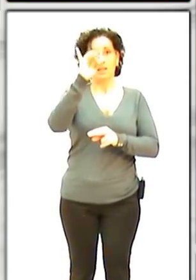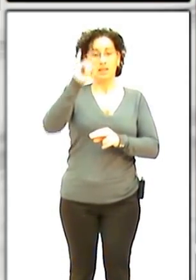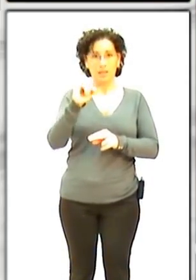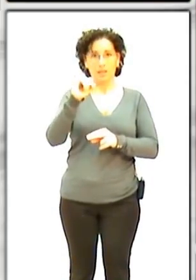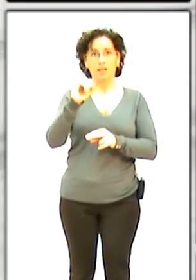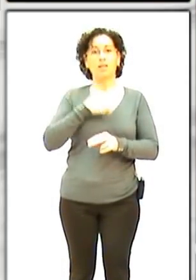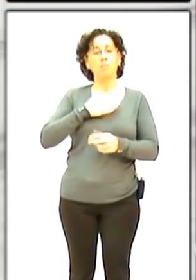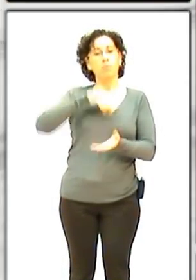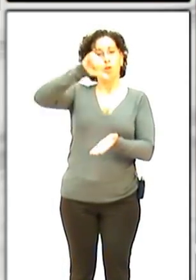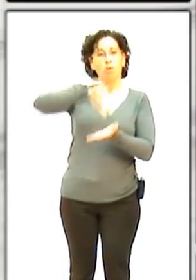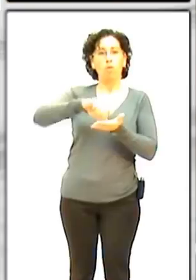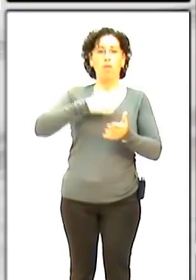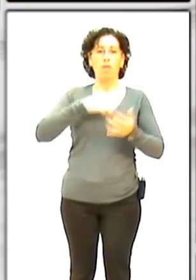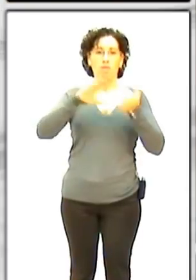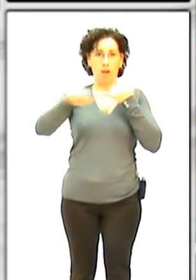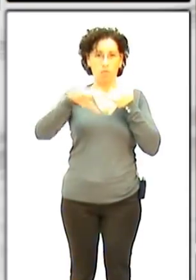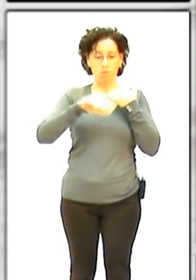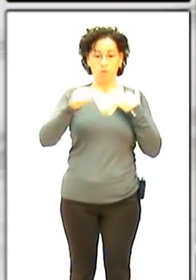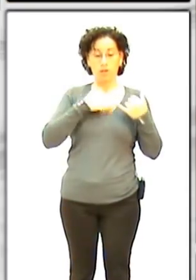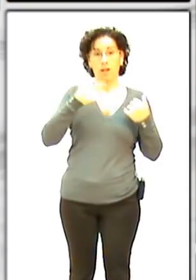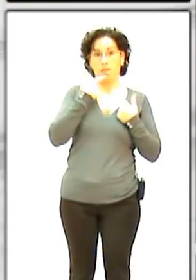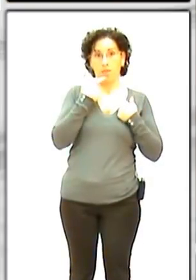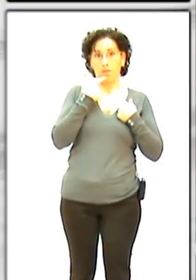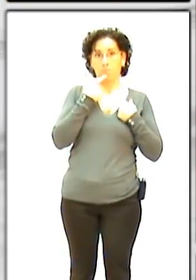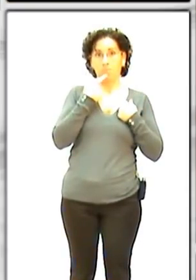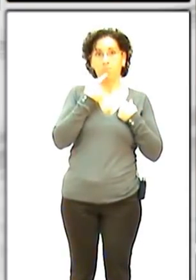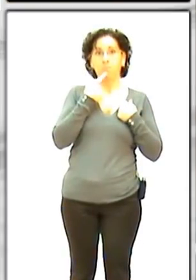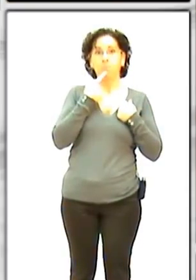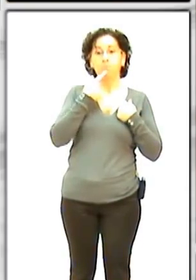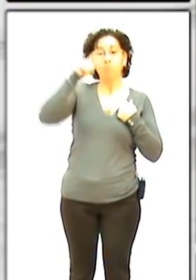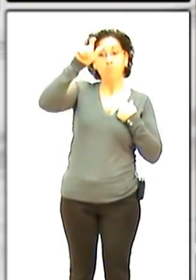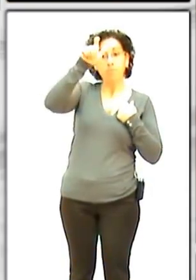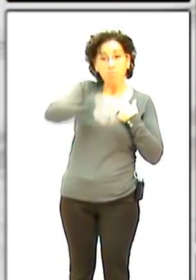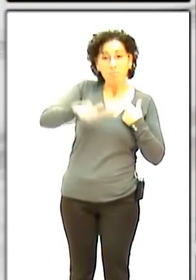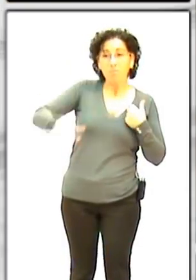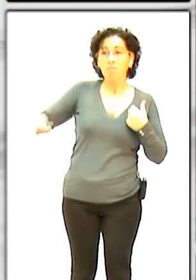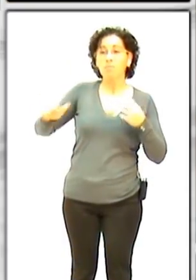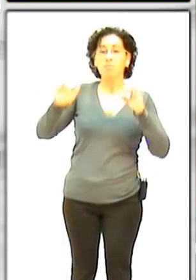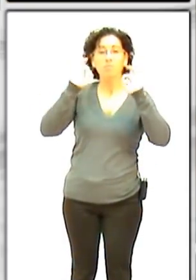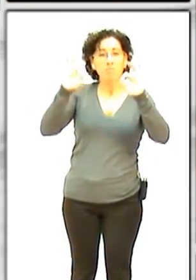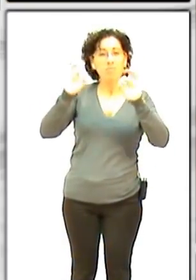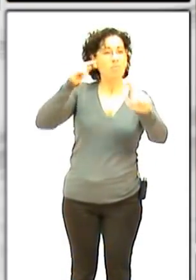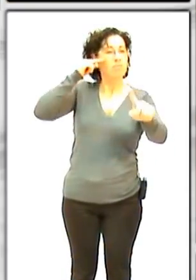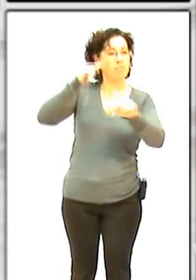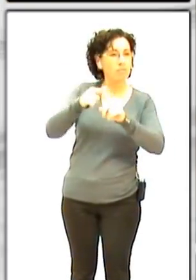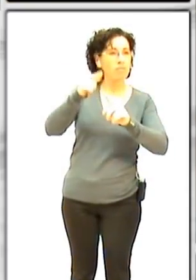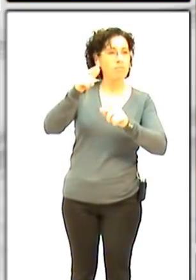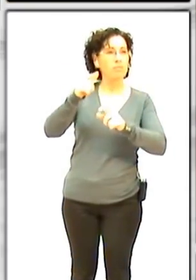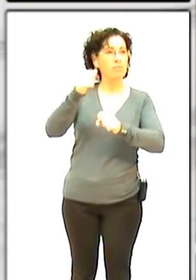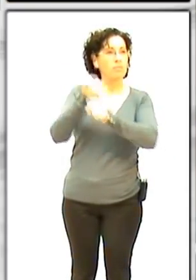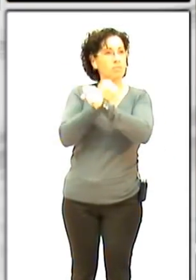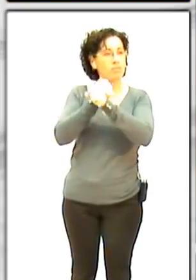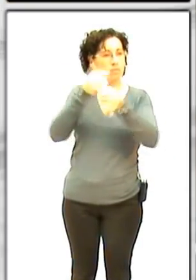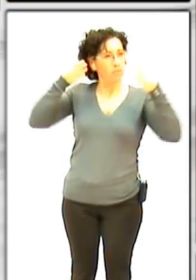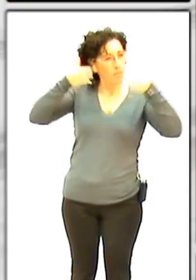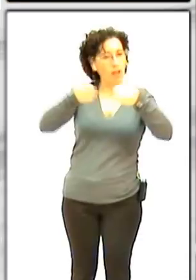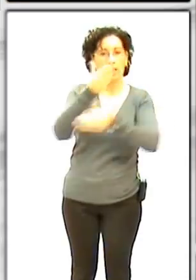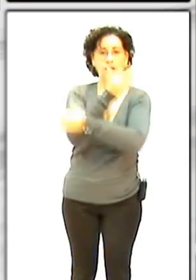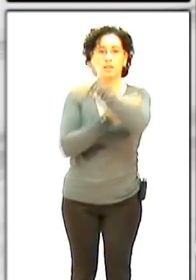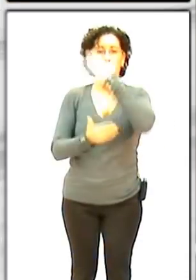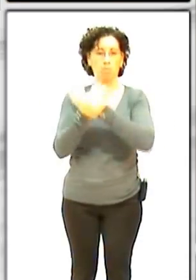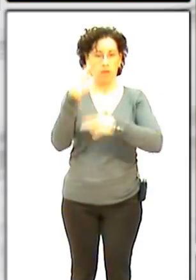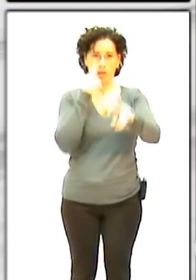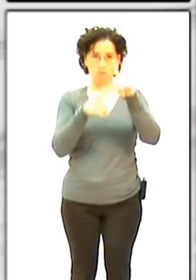donde todo el mundo que tenga algo que decir con respecto a la discapacidad visual, fundamentalmente, otras discapacidades también